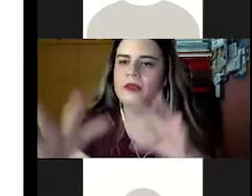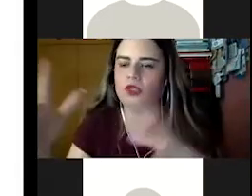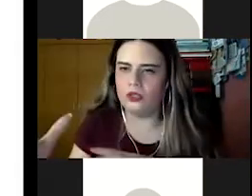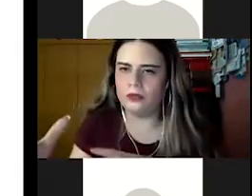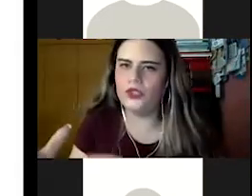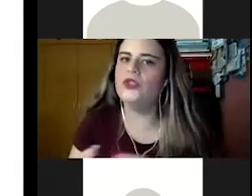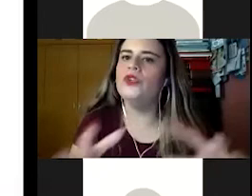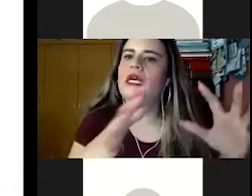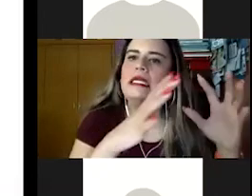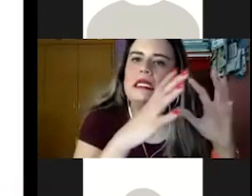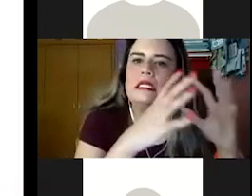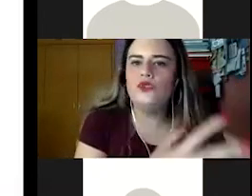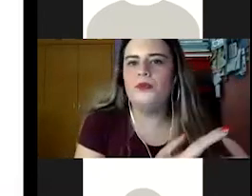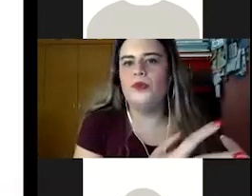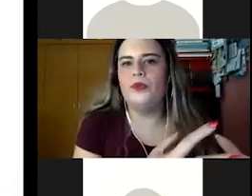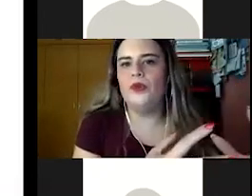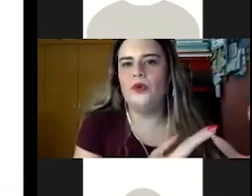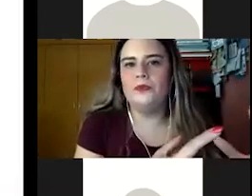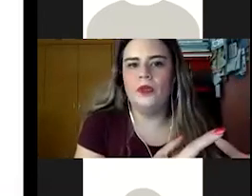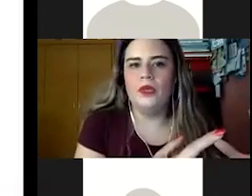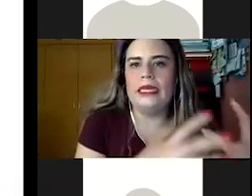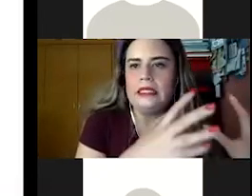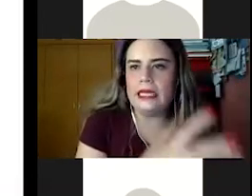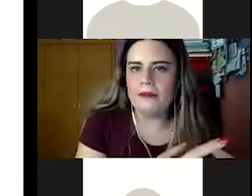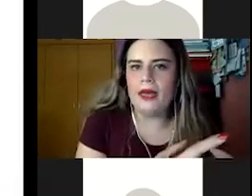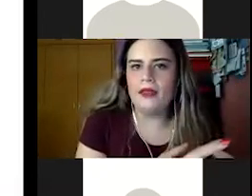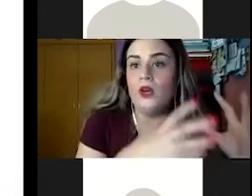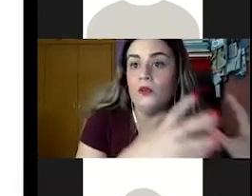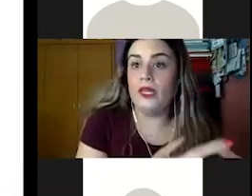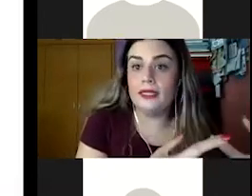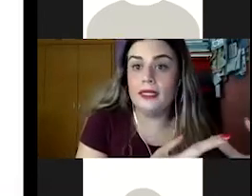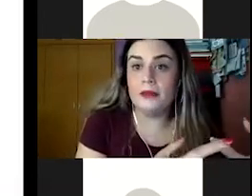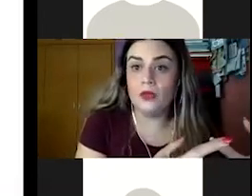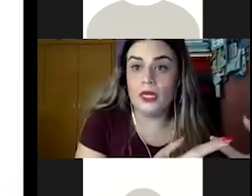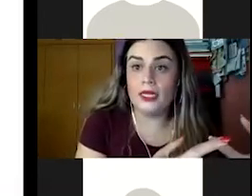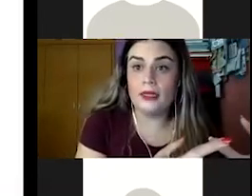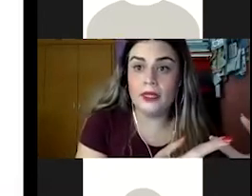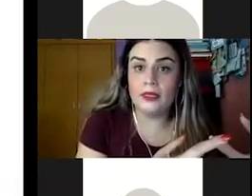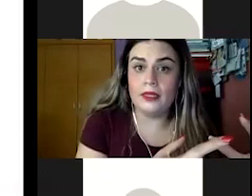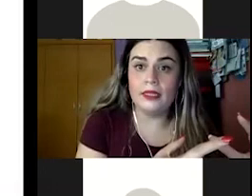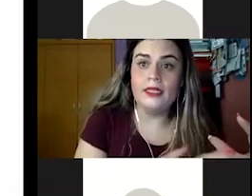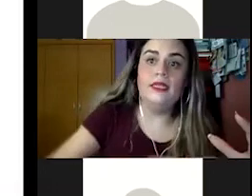detalle, pero se los menciono, tienen su propio esquema de cómo dar seguimiento a la Agenda